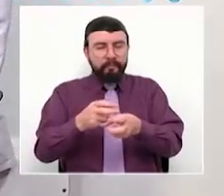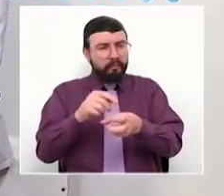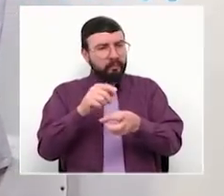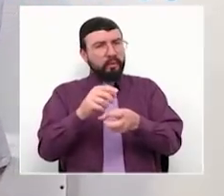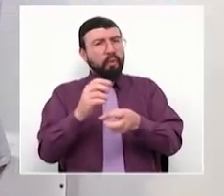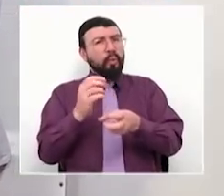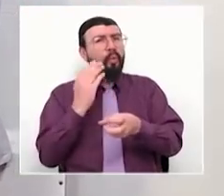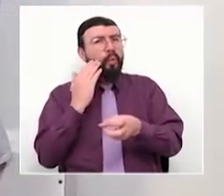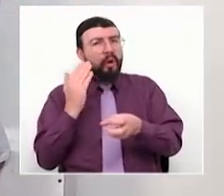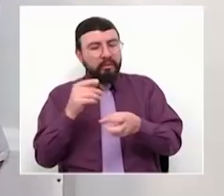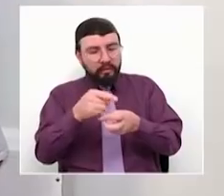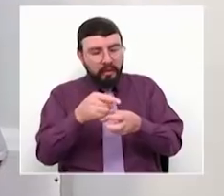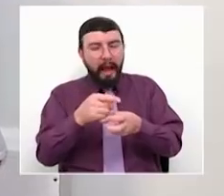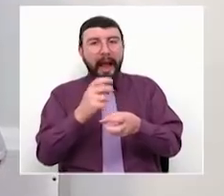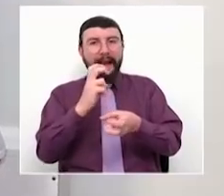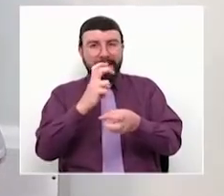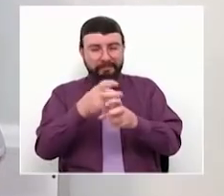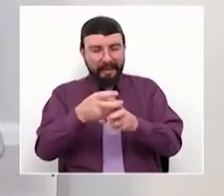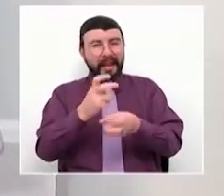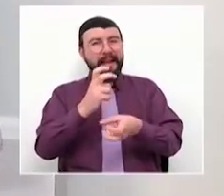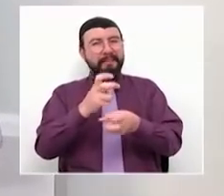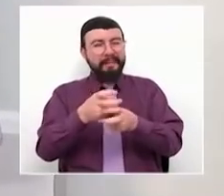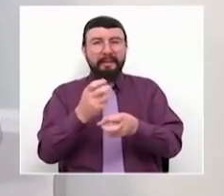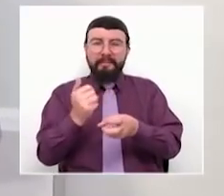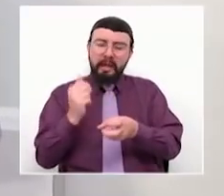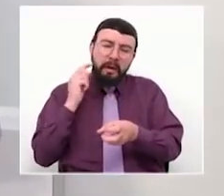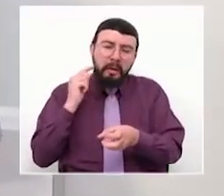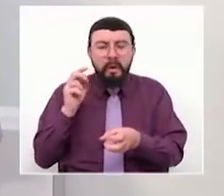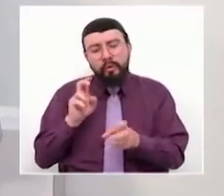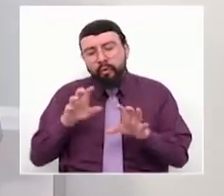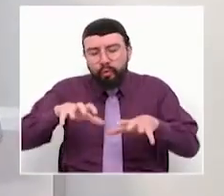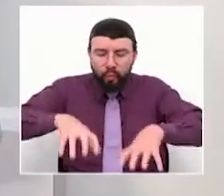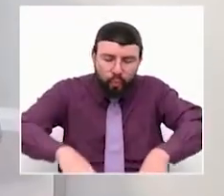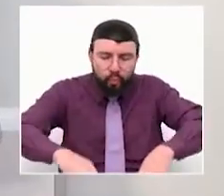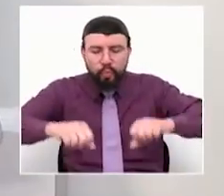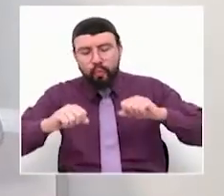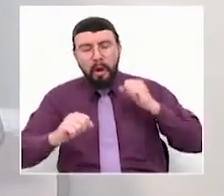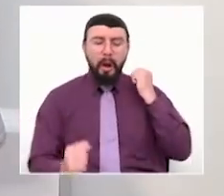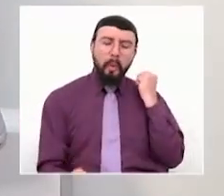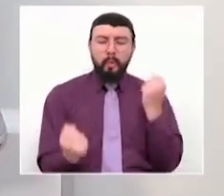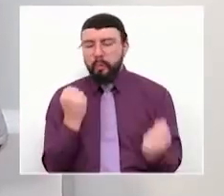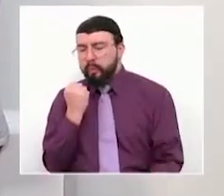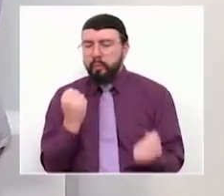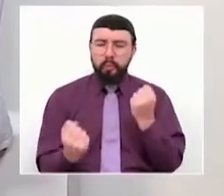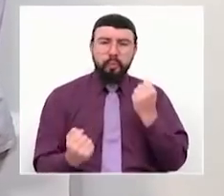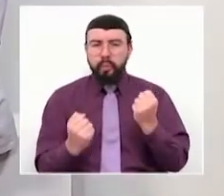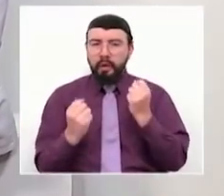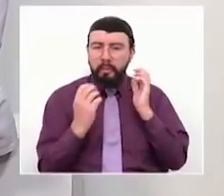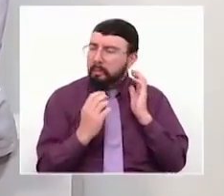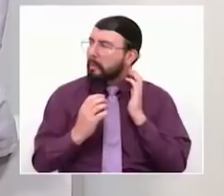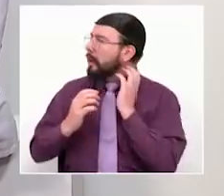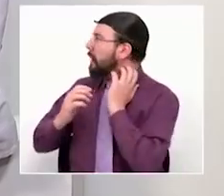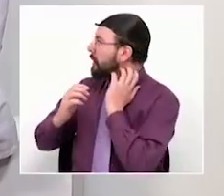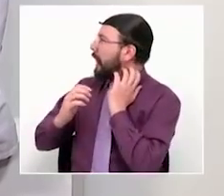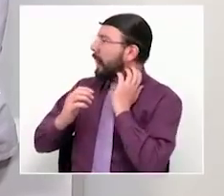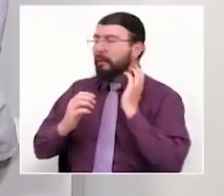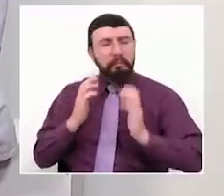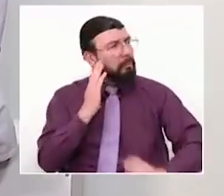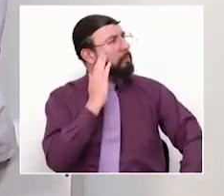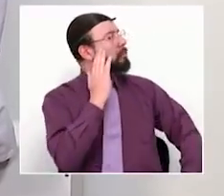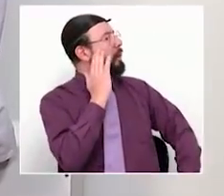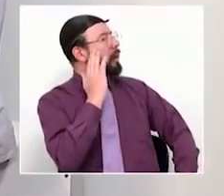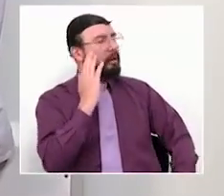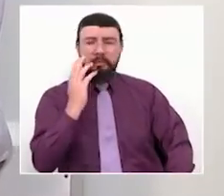esa laminilla está pegando bien. Entonces, la persona se agacha, hace sus ejercicios, lo llaman y voltea hacia atrás, hace